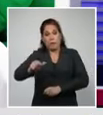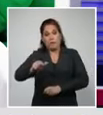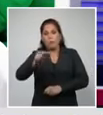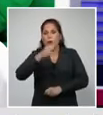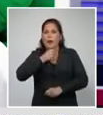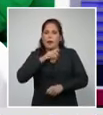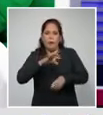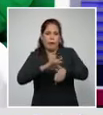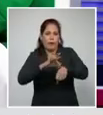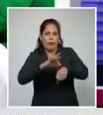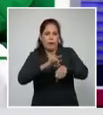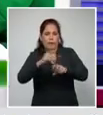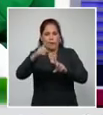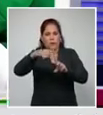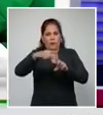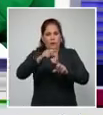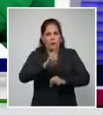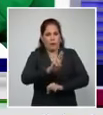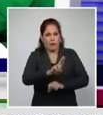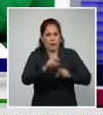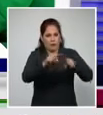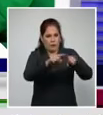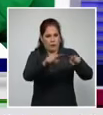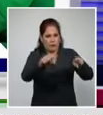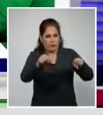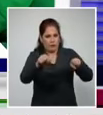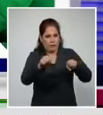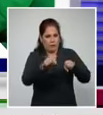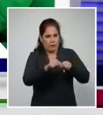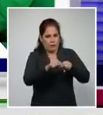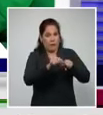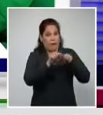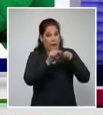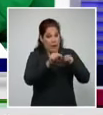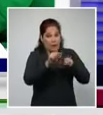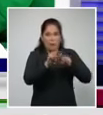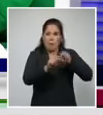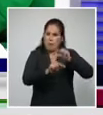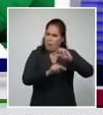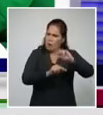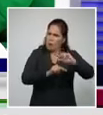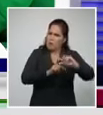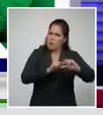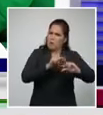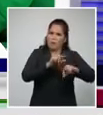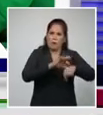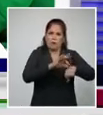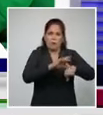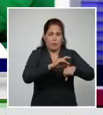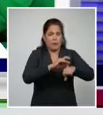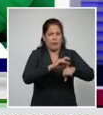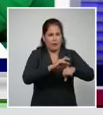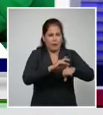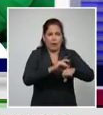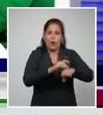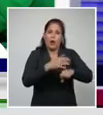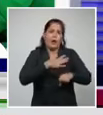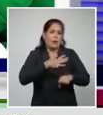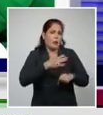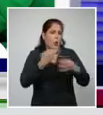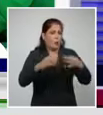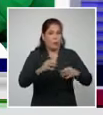pacientes en terapia intensiva, que hablan de la evolución de esta enfermedad, que no es un catarro